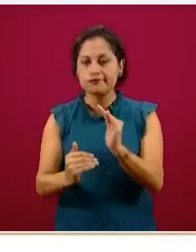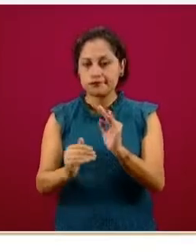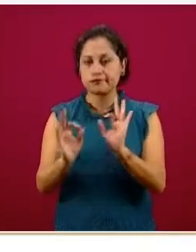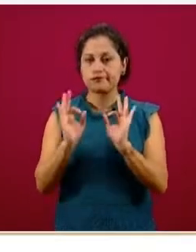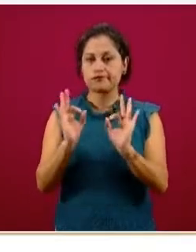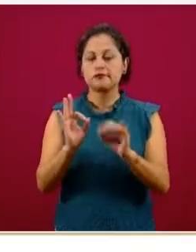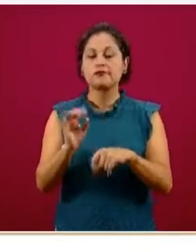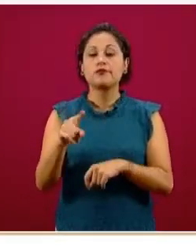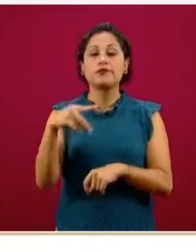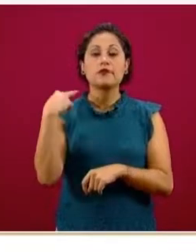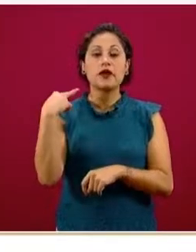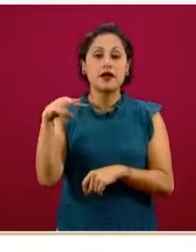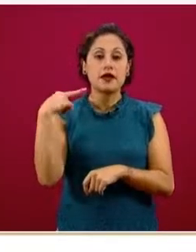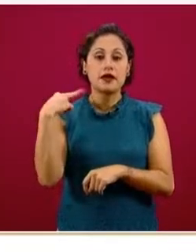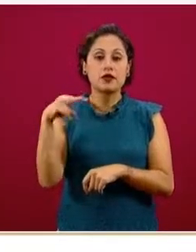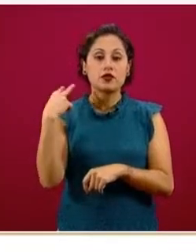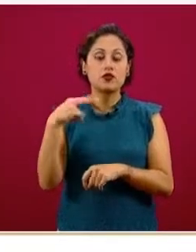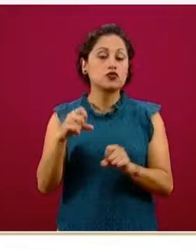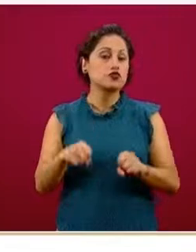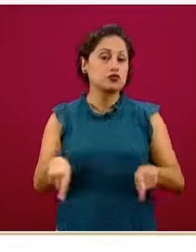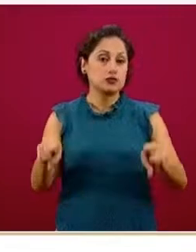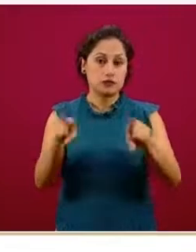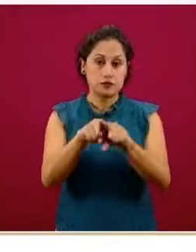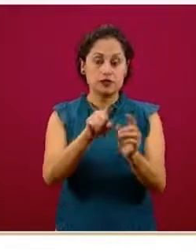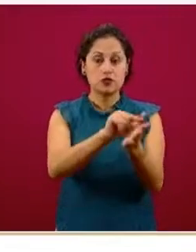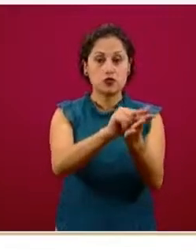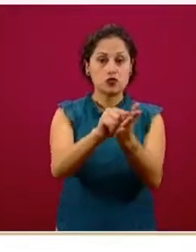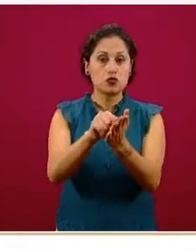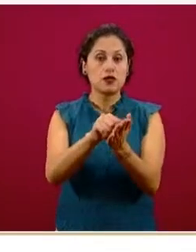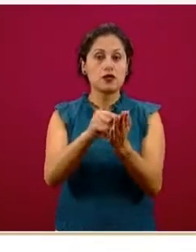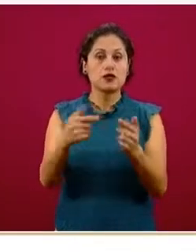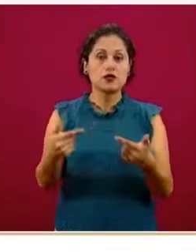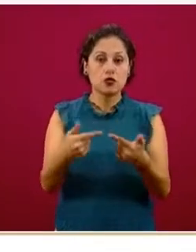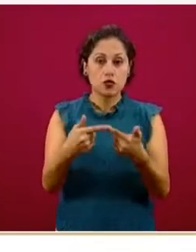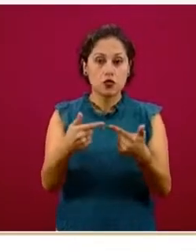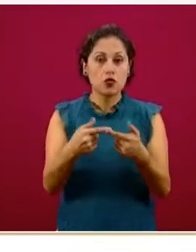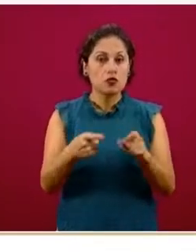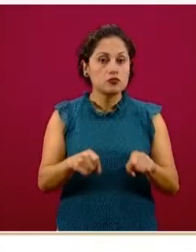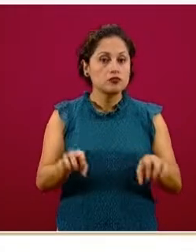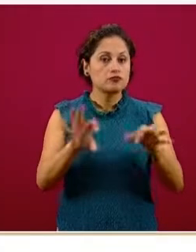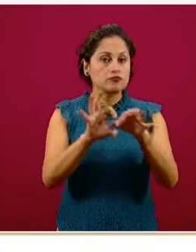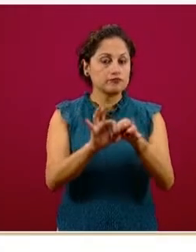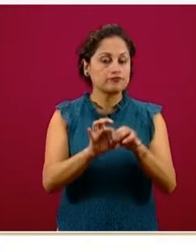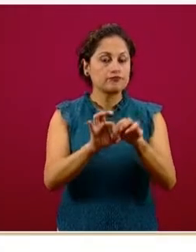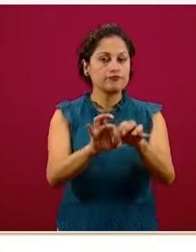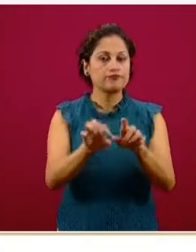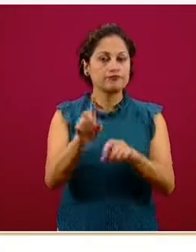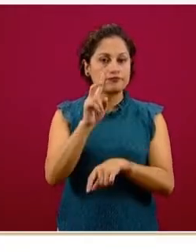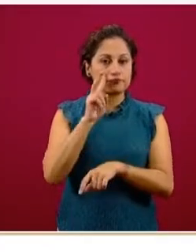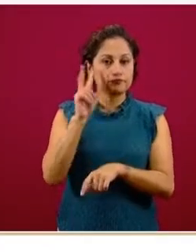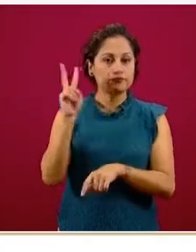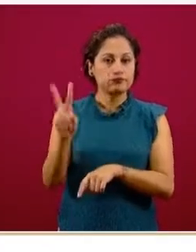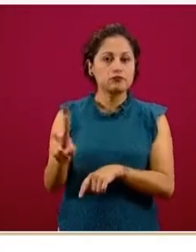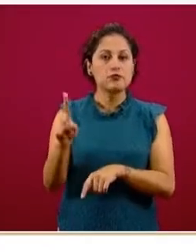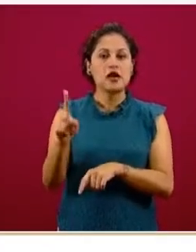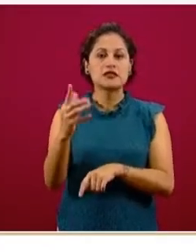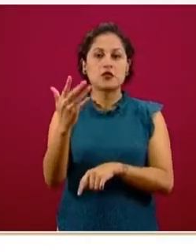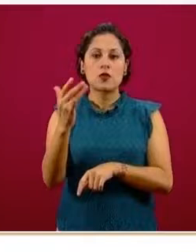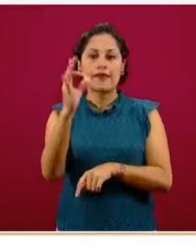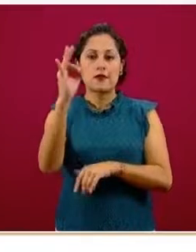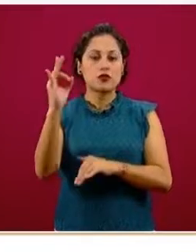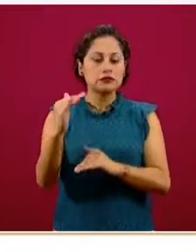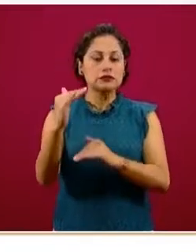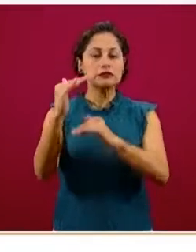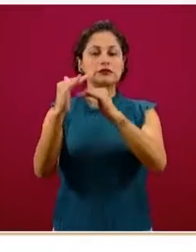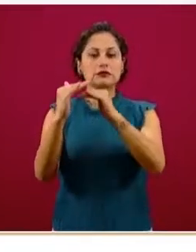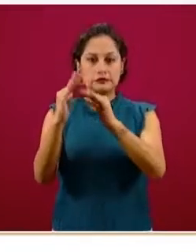también. Veracruz van muy de la mano Google y Twitter, mostrando una disminución de la movilidad de alrededor del